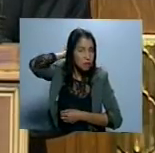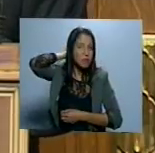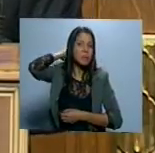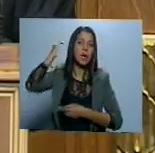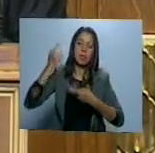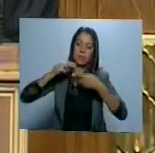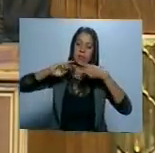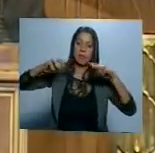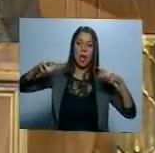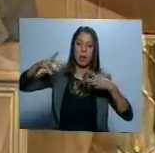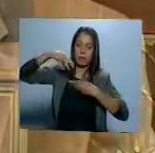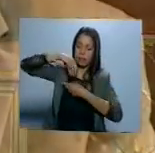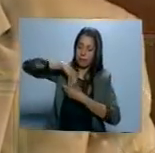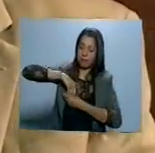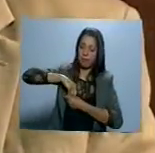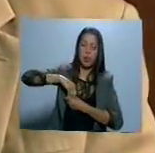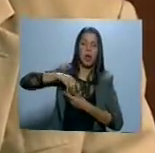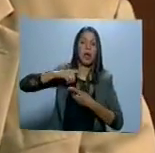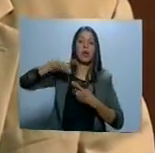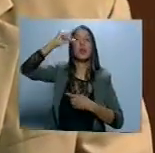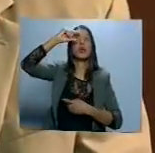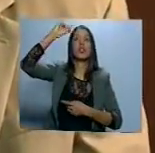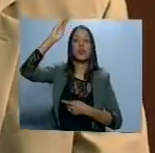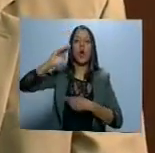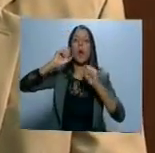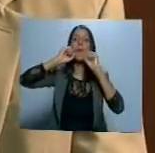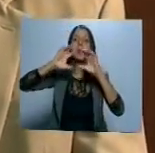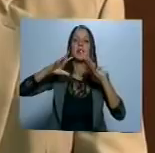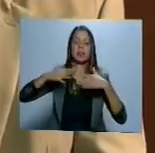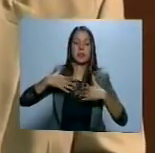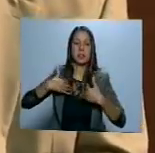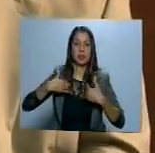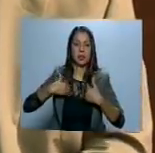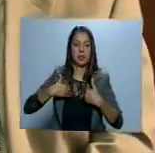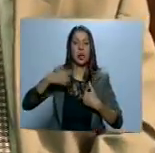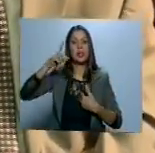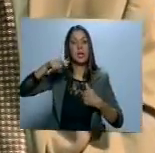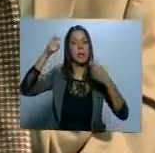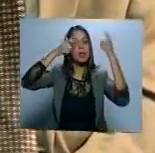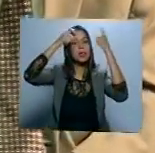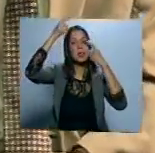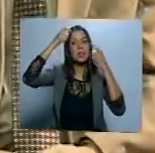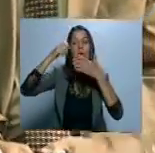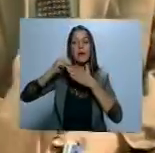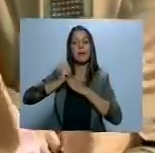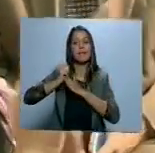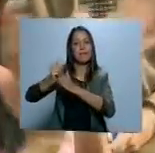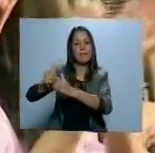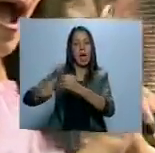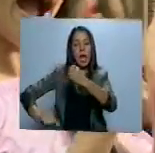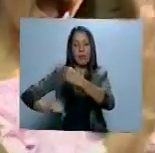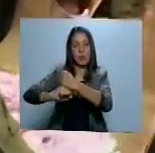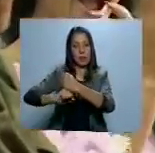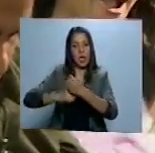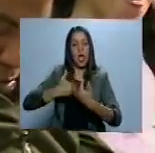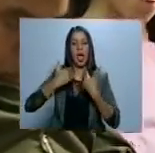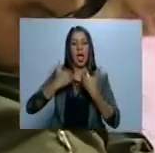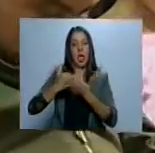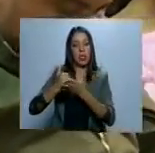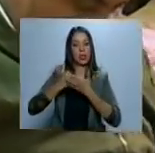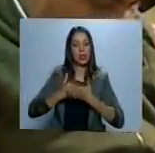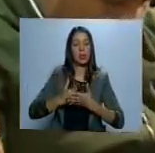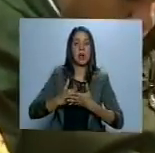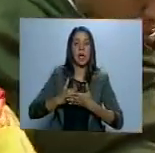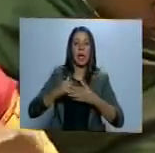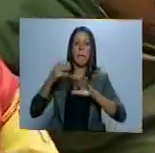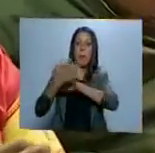y tenemos la bendición, por supuesto, de Dios y la guía eterna de nuestro comandante eterno Hugo Chávez. No habrá